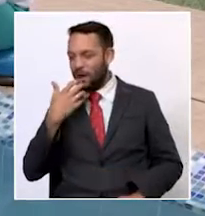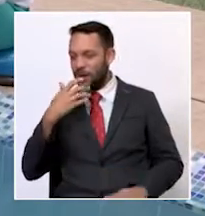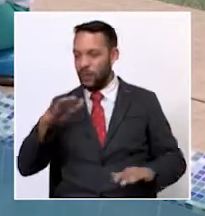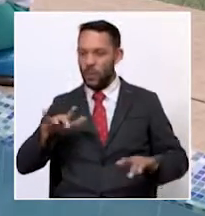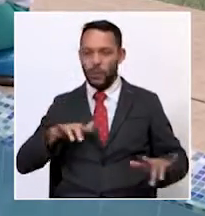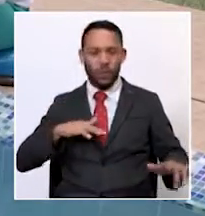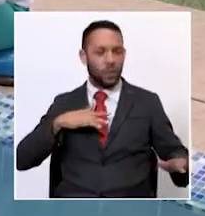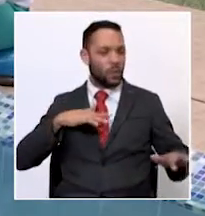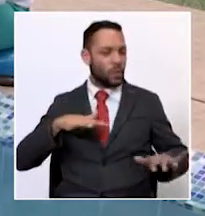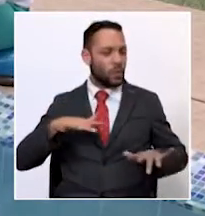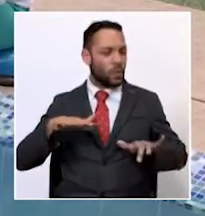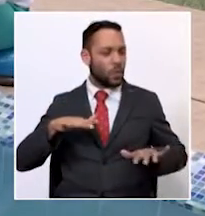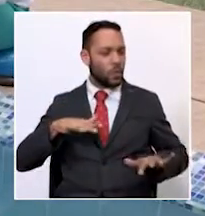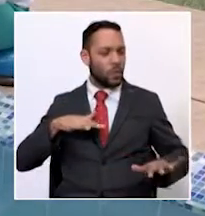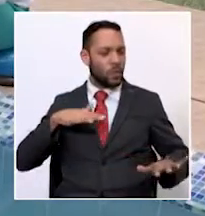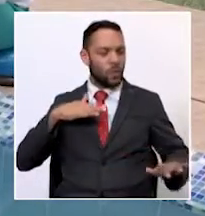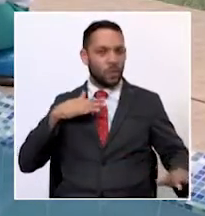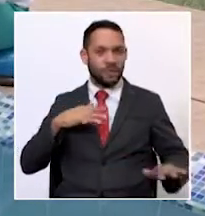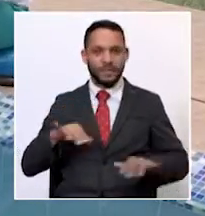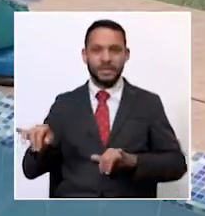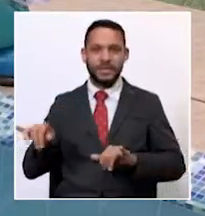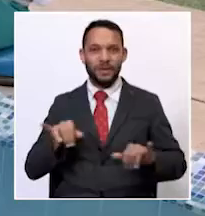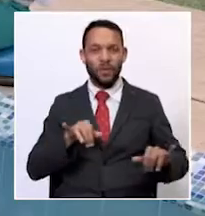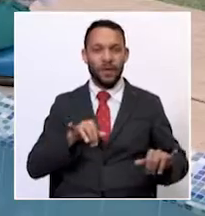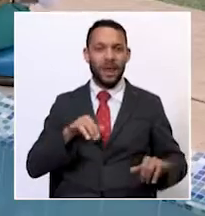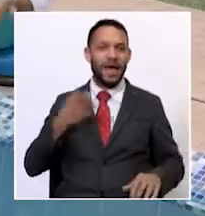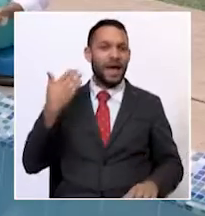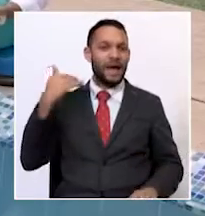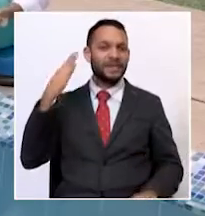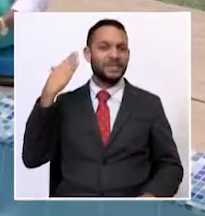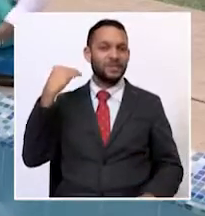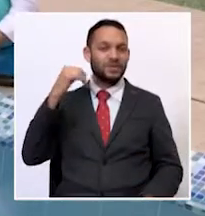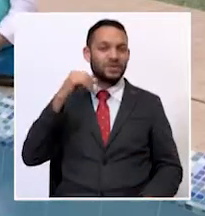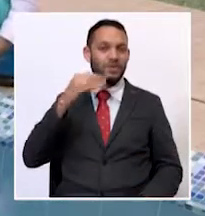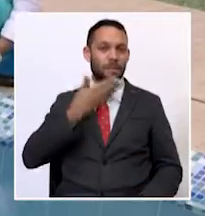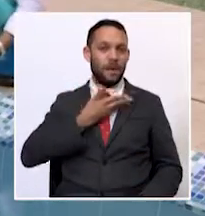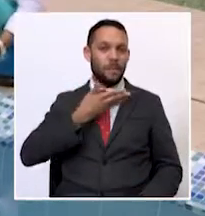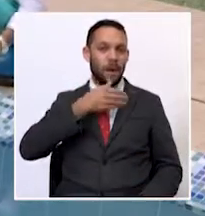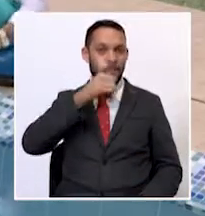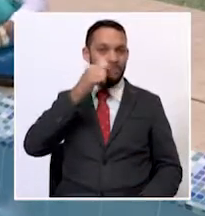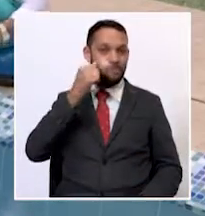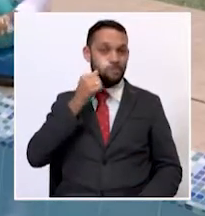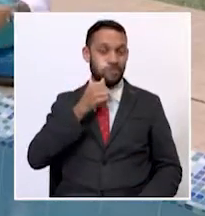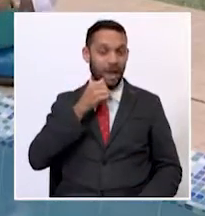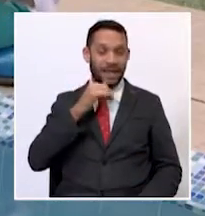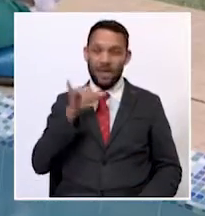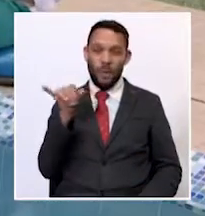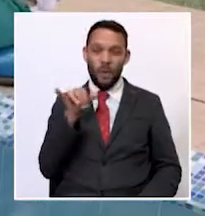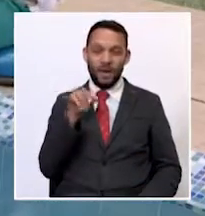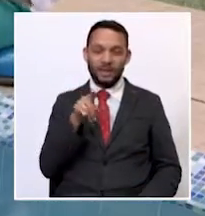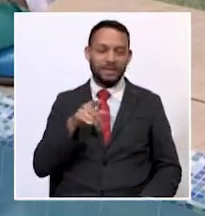esa sensación de regresar al vientre materno. Así que al final de una sesión se pueden experimentar